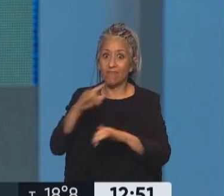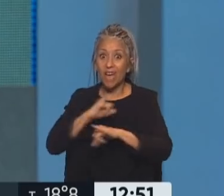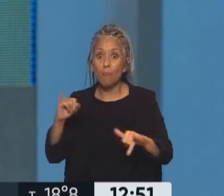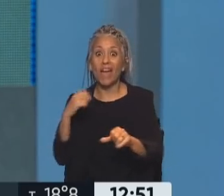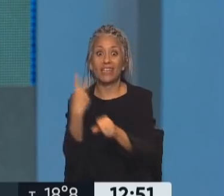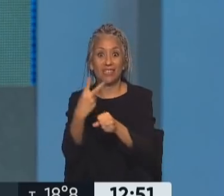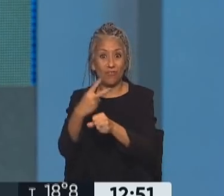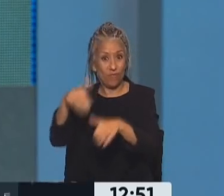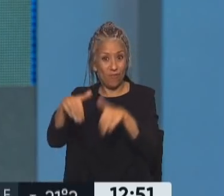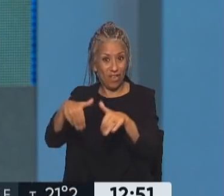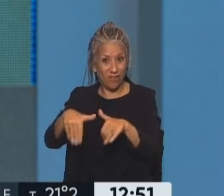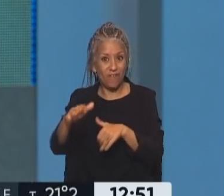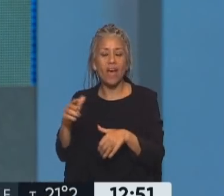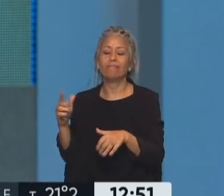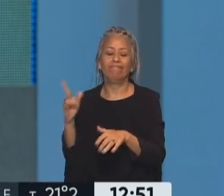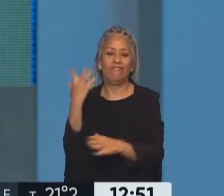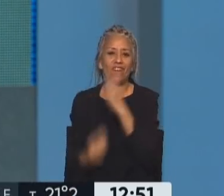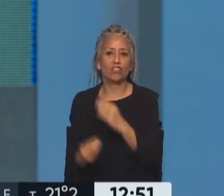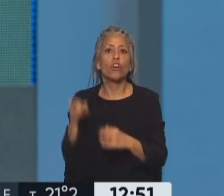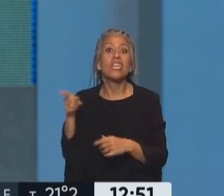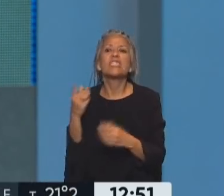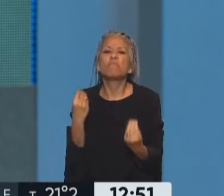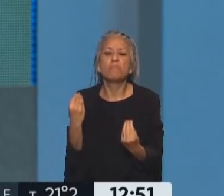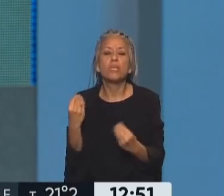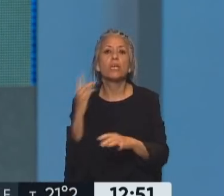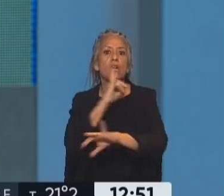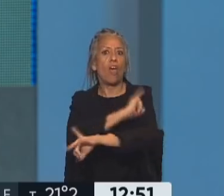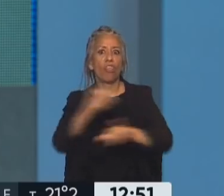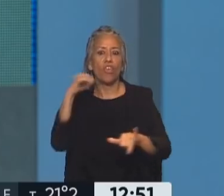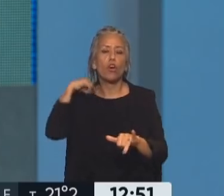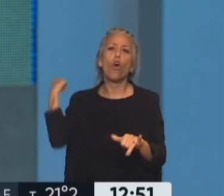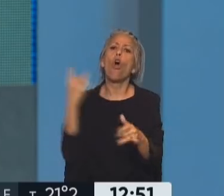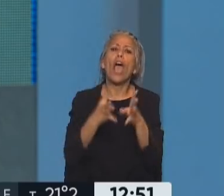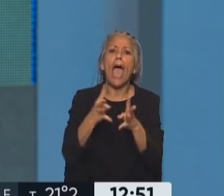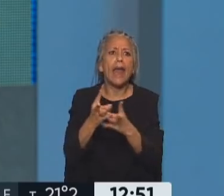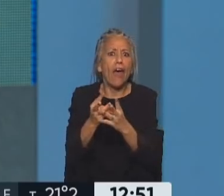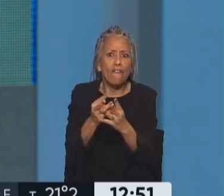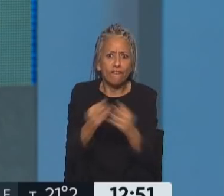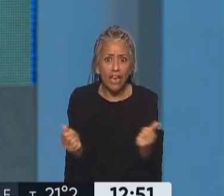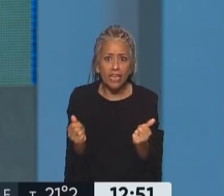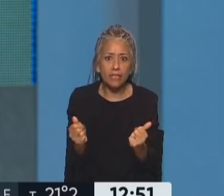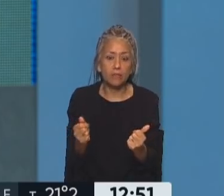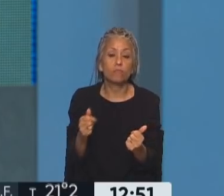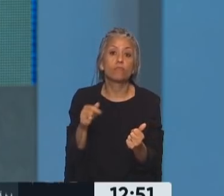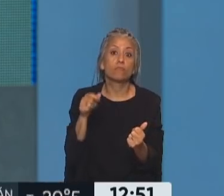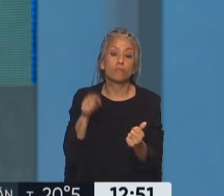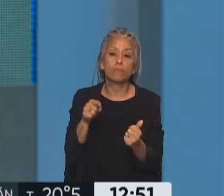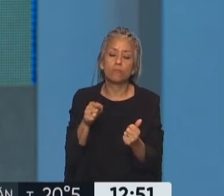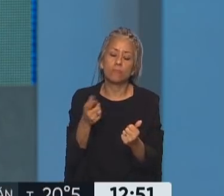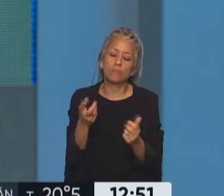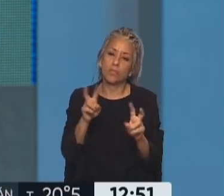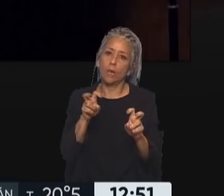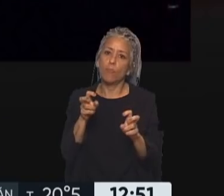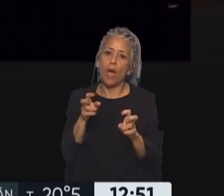segunda vuelta, que es que salió a decir públicamente que cuando finalice la guerra, y acá vemos como un tema insoslayable en la campaña se